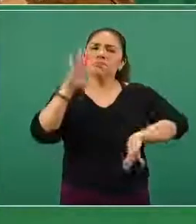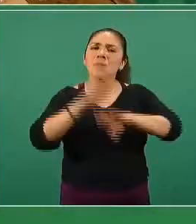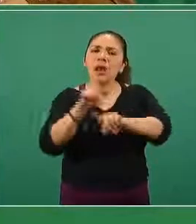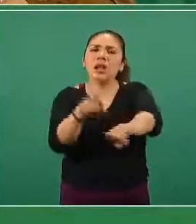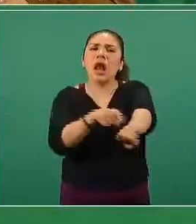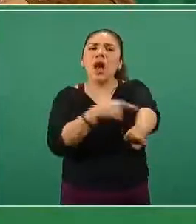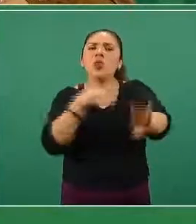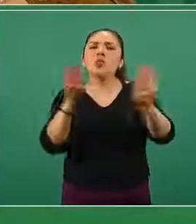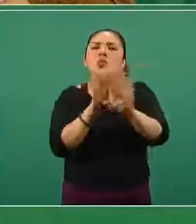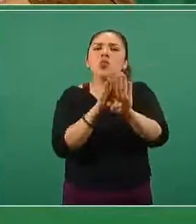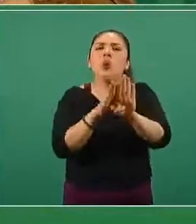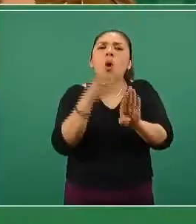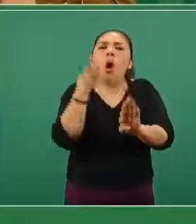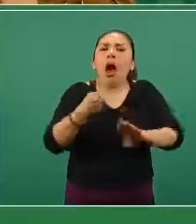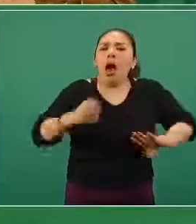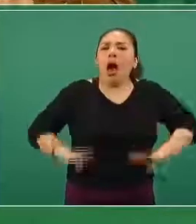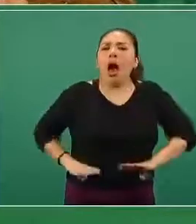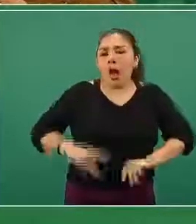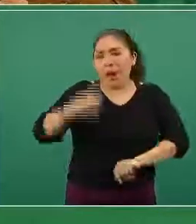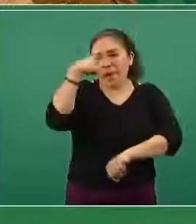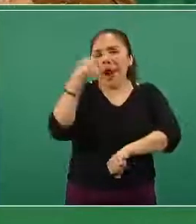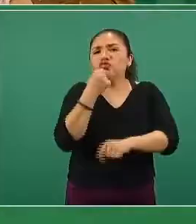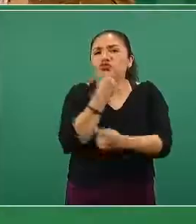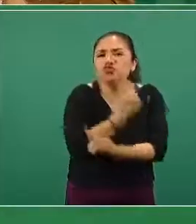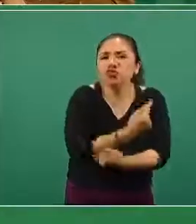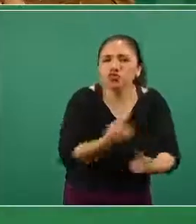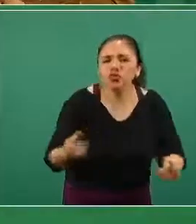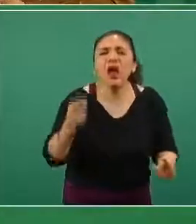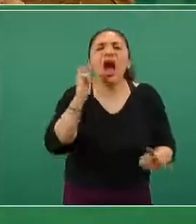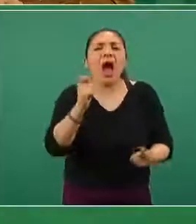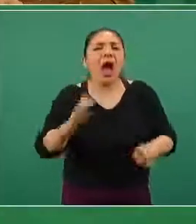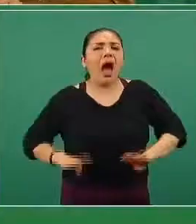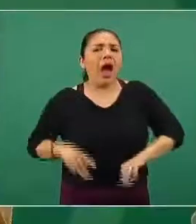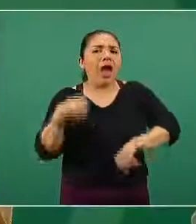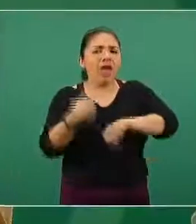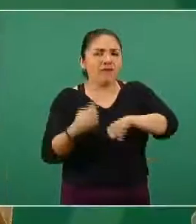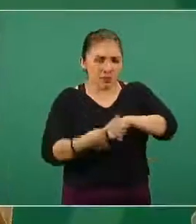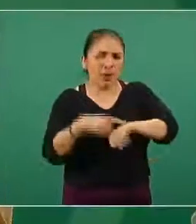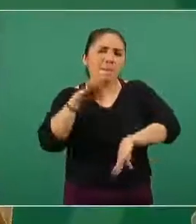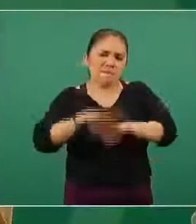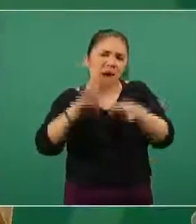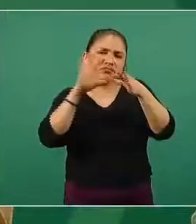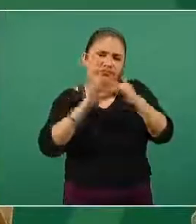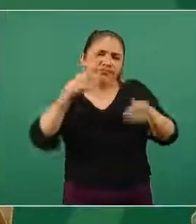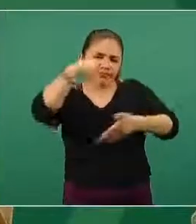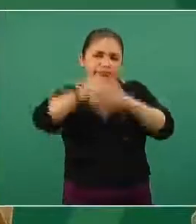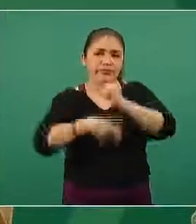ha comportado en la población en niños y abordar esta parte de estos temas.